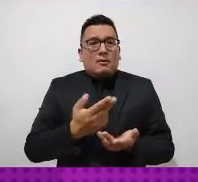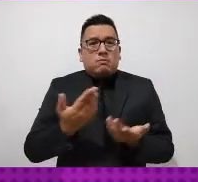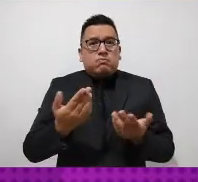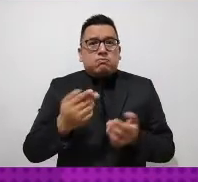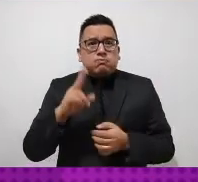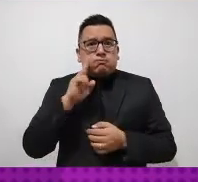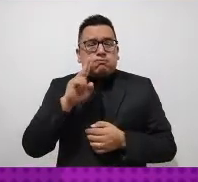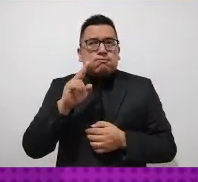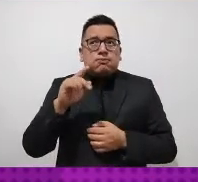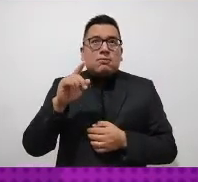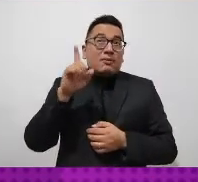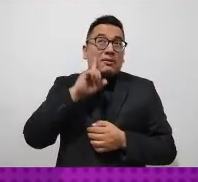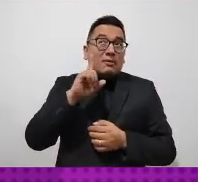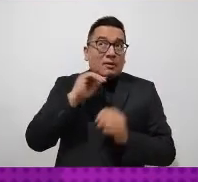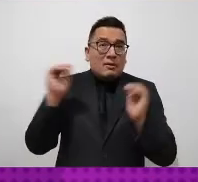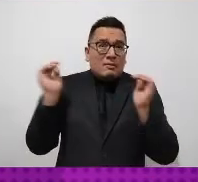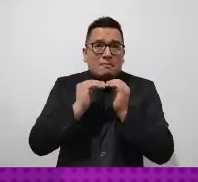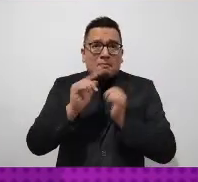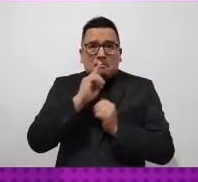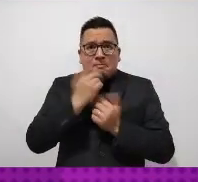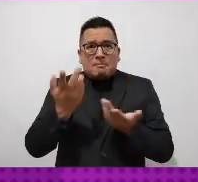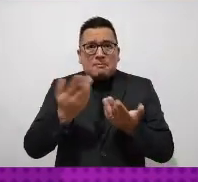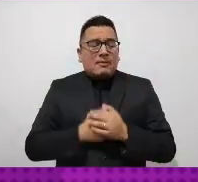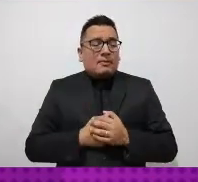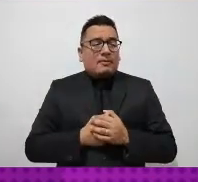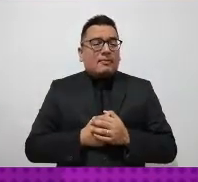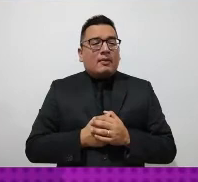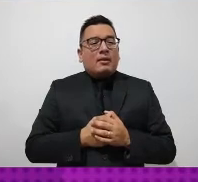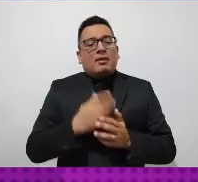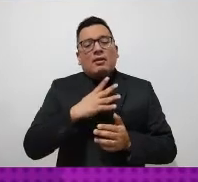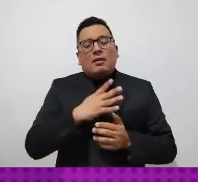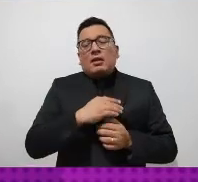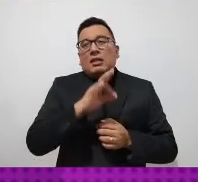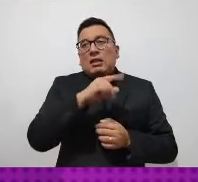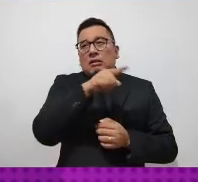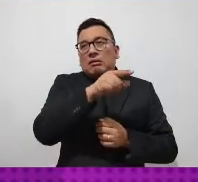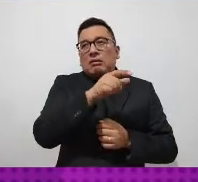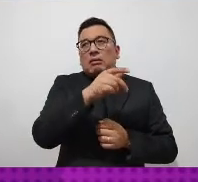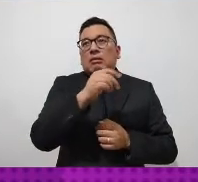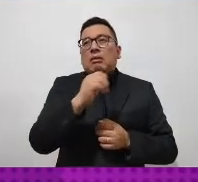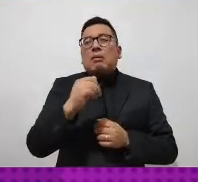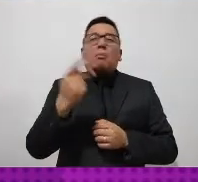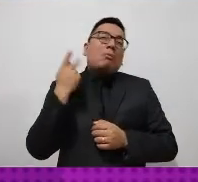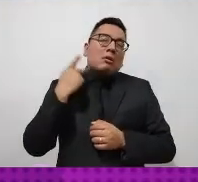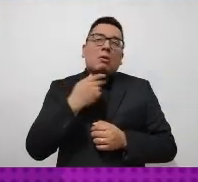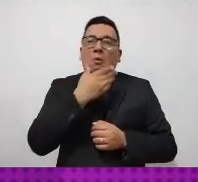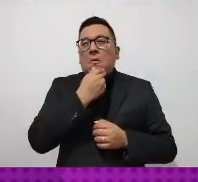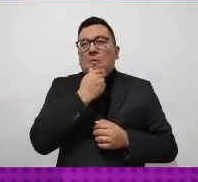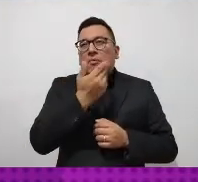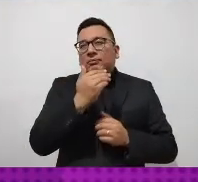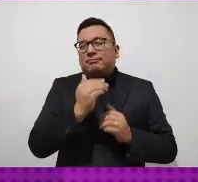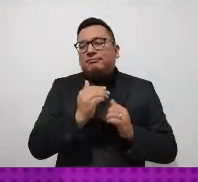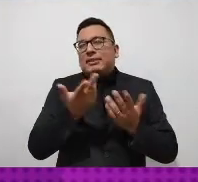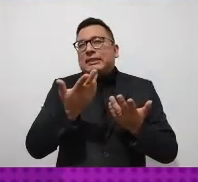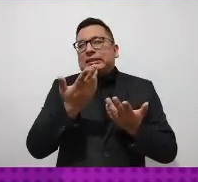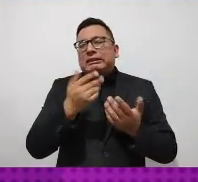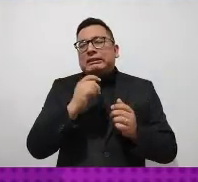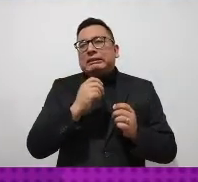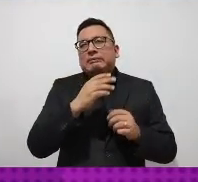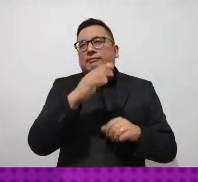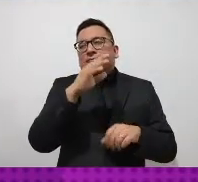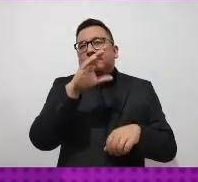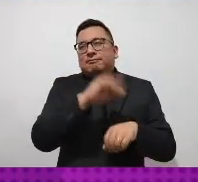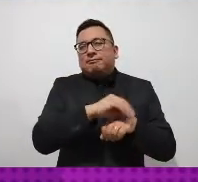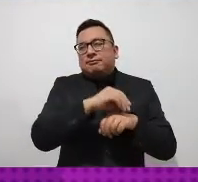que se encuentran es muy amplia en relación a la figura de un político hombre. Así es, mucho que hay que